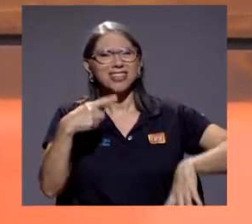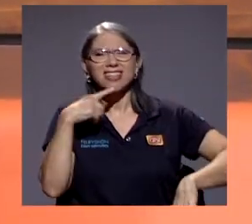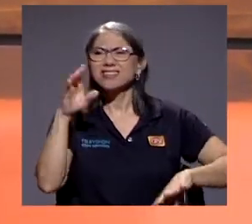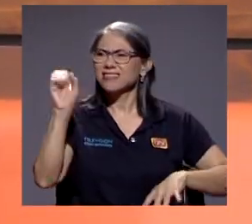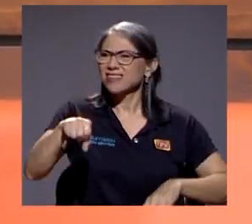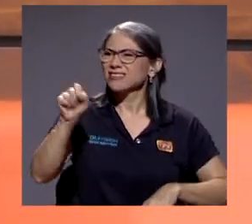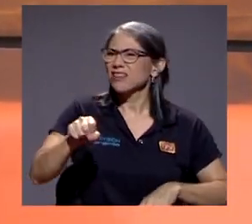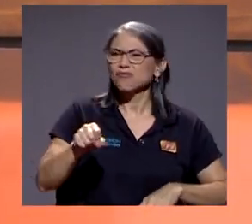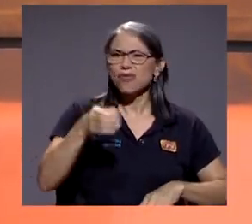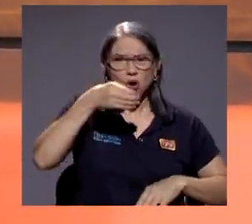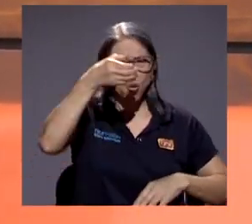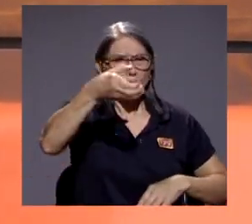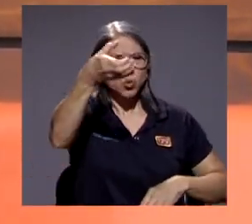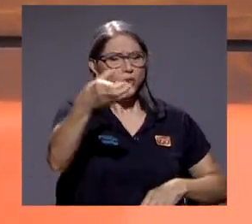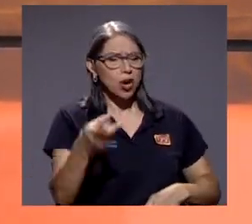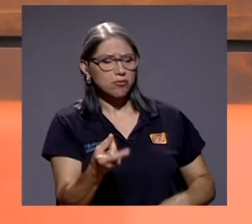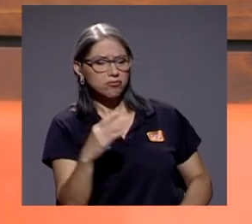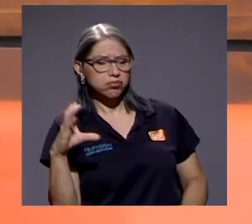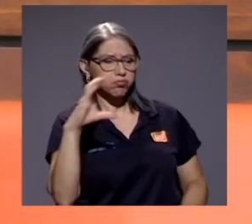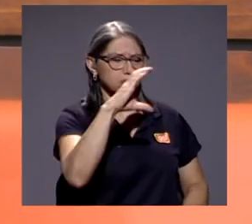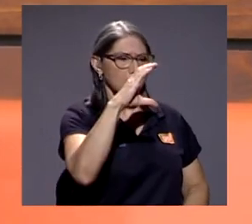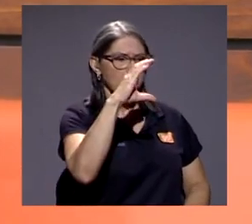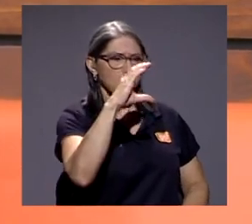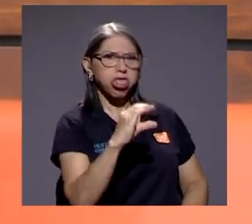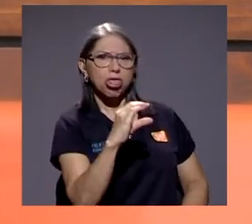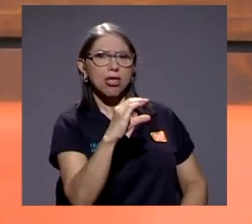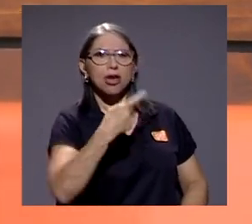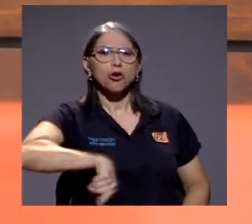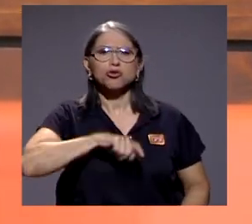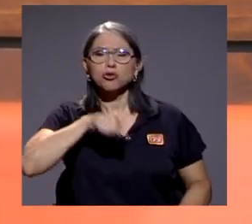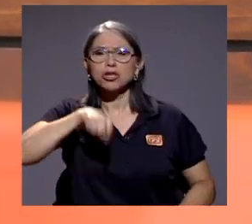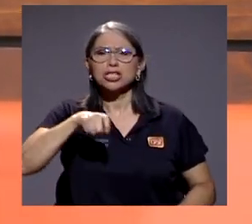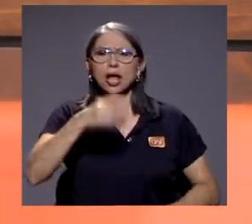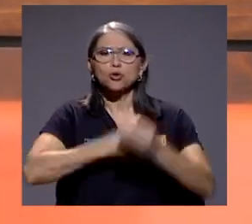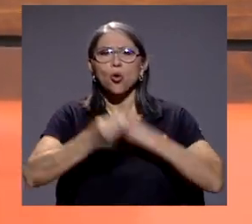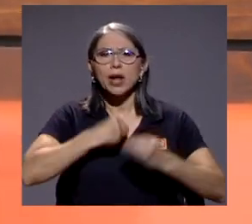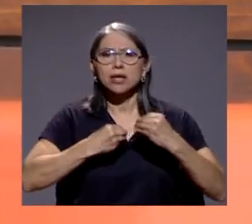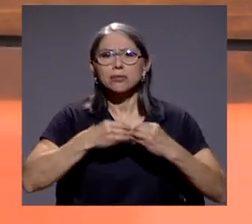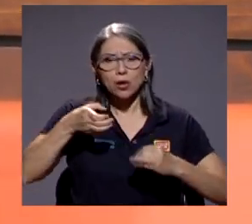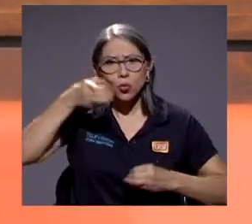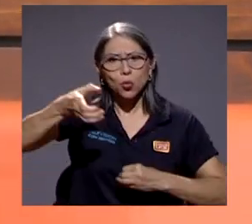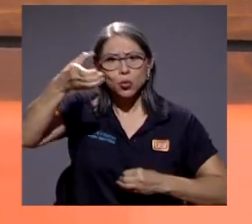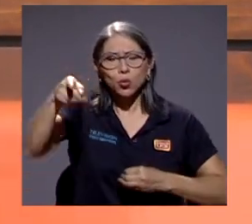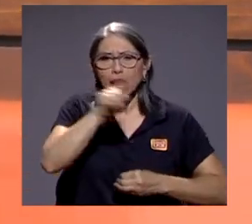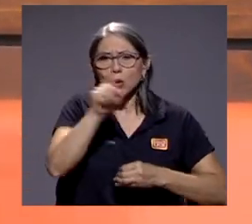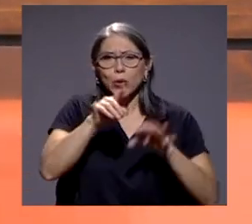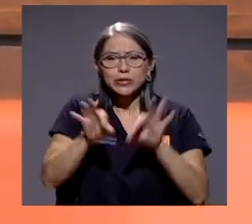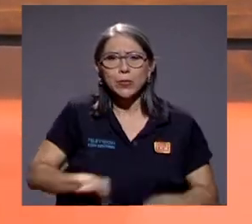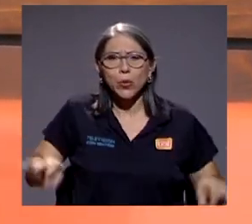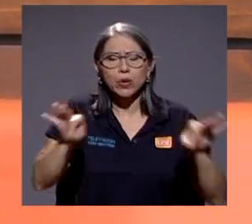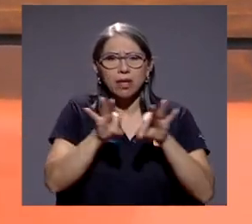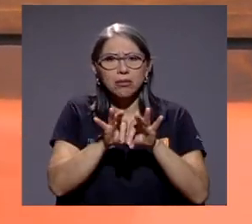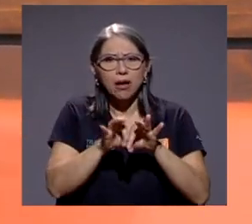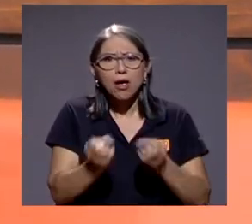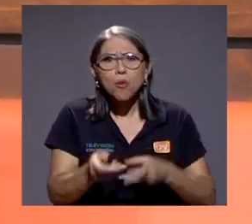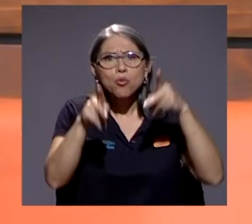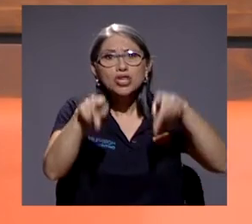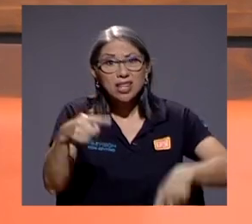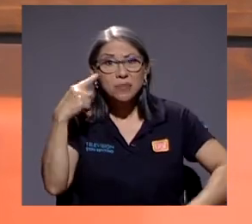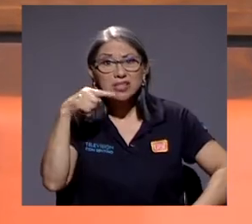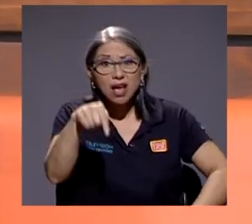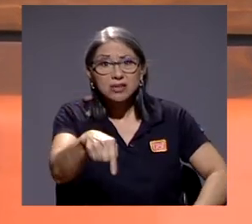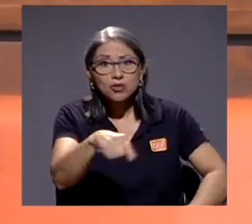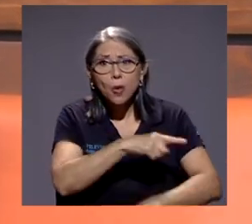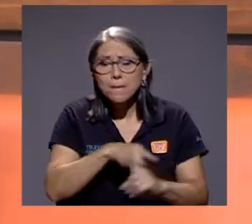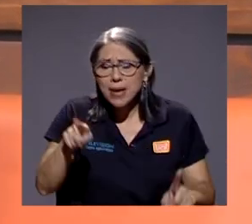comer y la cultura no es prioritaria es de pensamiento que podría traer a mucha gente y a veces no dimensionamos el impacto de la cultura en la vida cotidiana